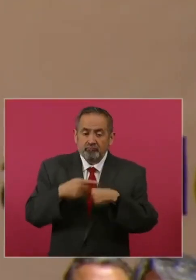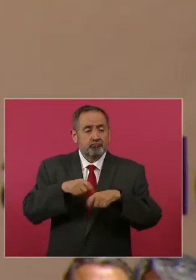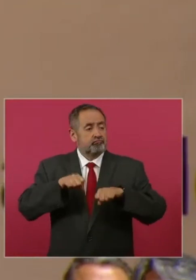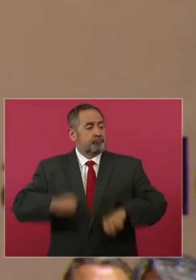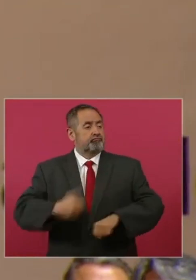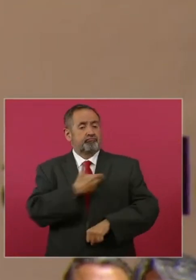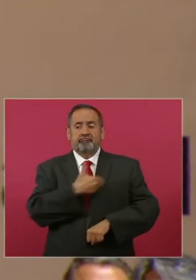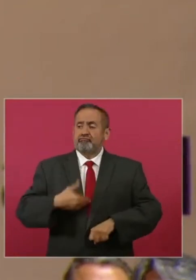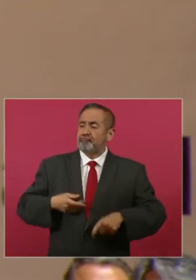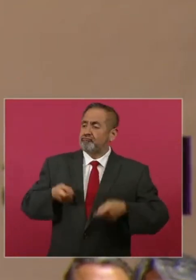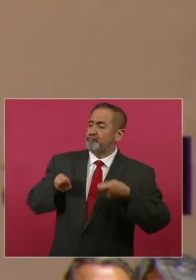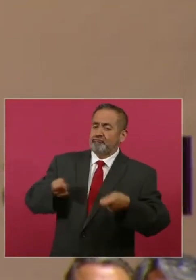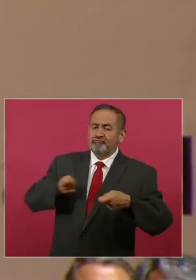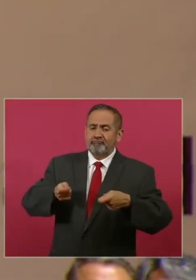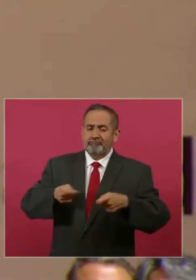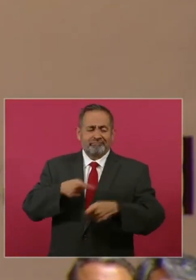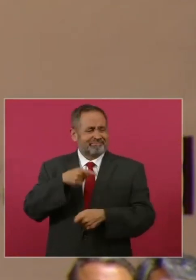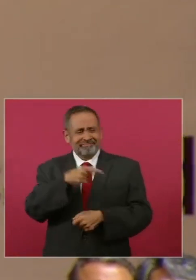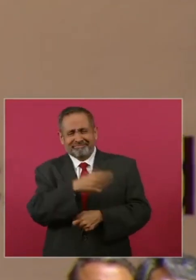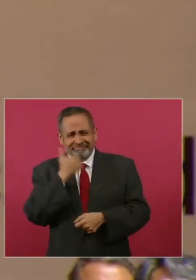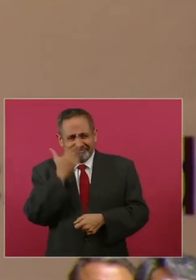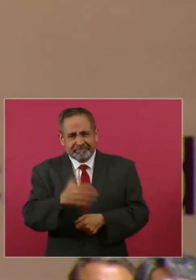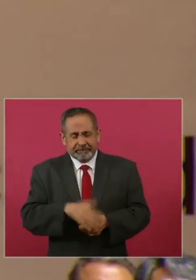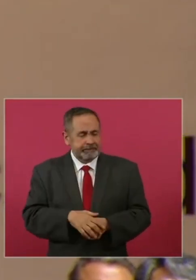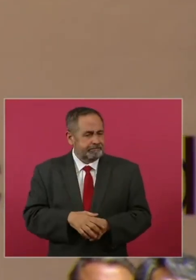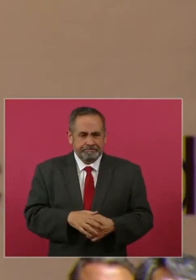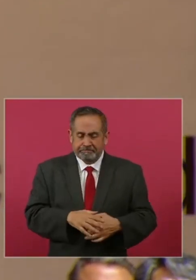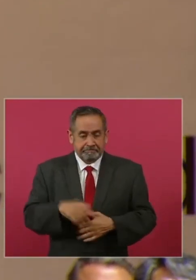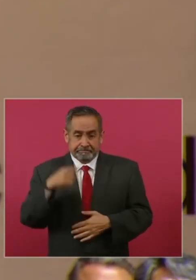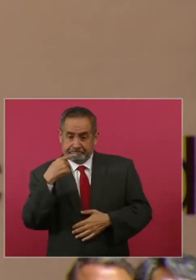fueros, returning to their political sus líderes, tricks,